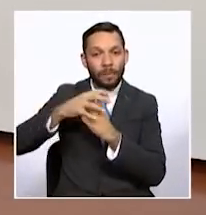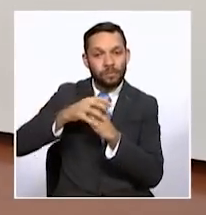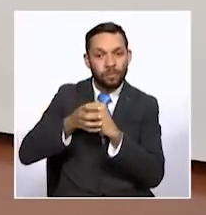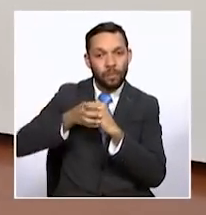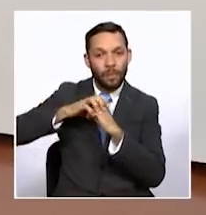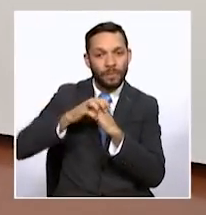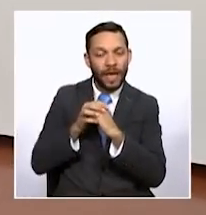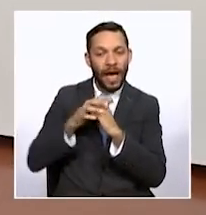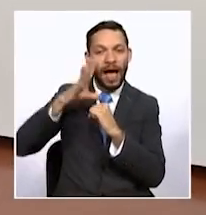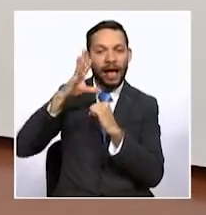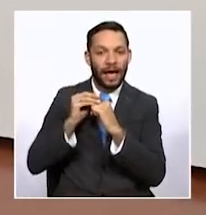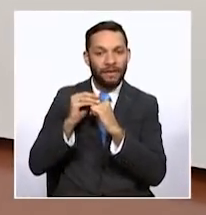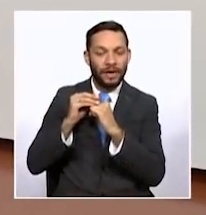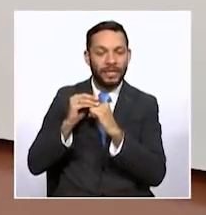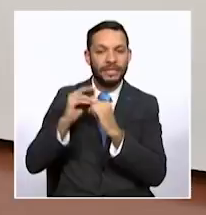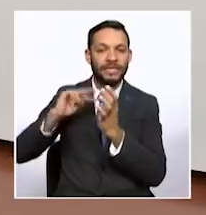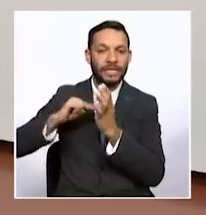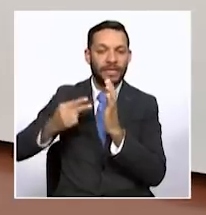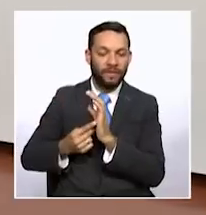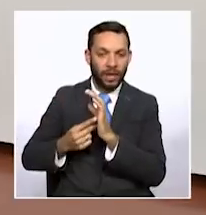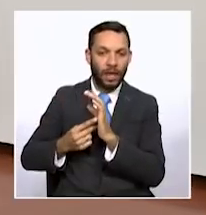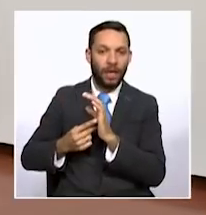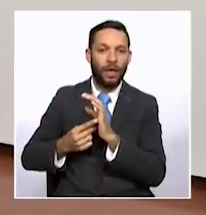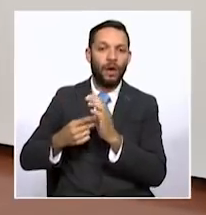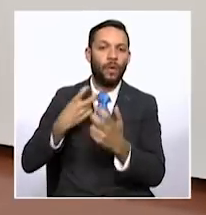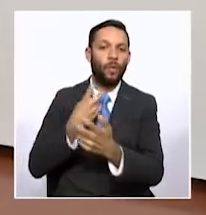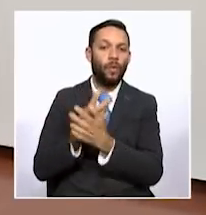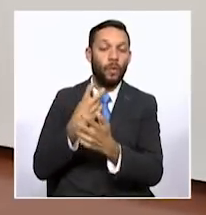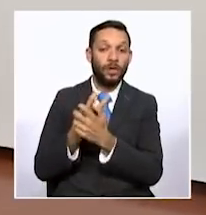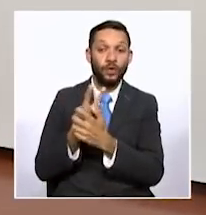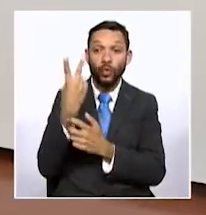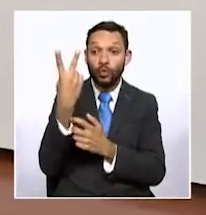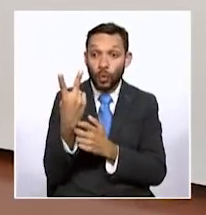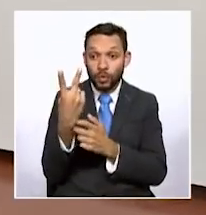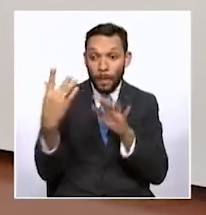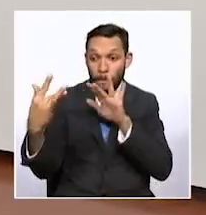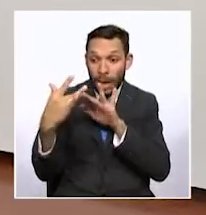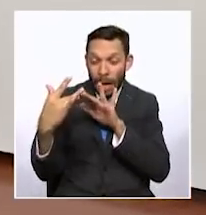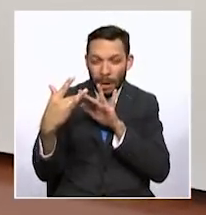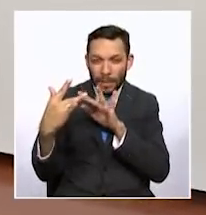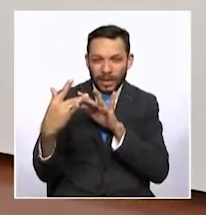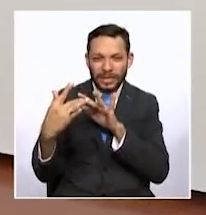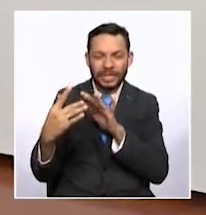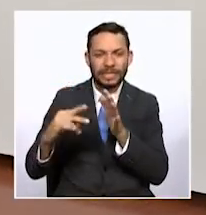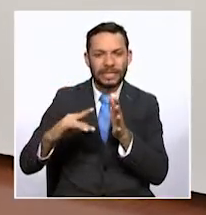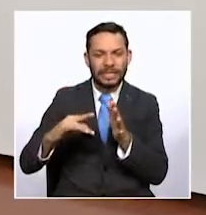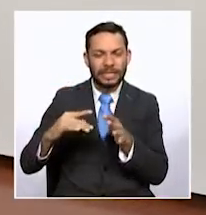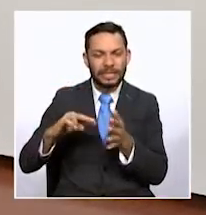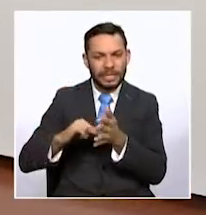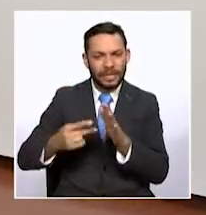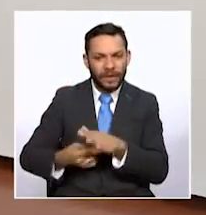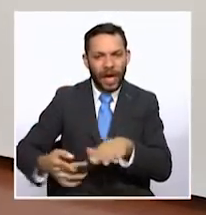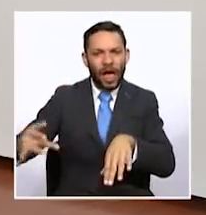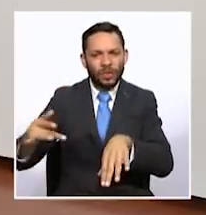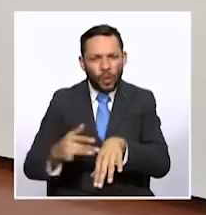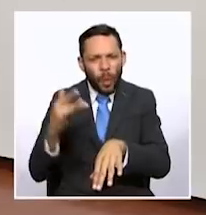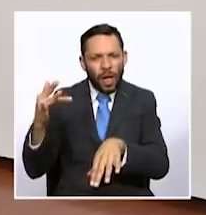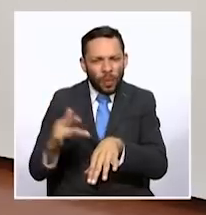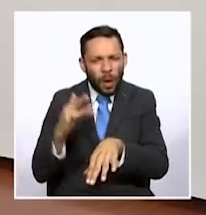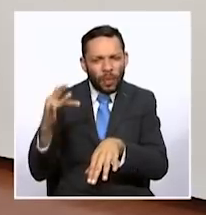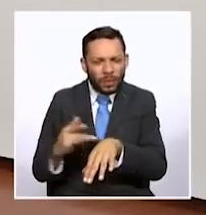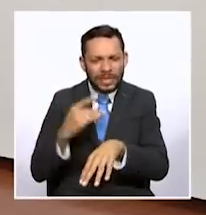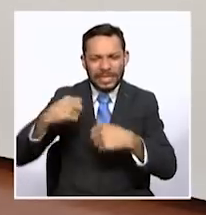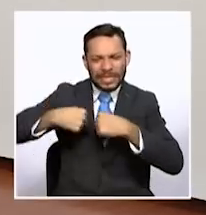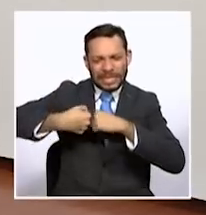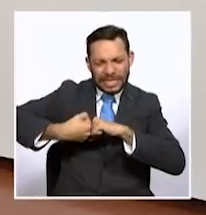articulares se genera un adelgazamiento del cartílago, y por consiguiente con el paso del tiempo ese desgaste se empieza a volver artrosis, porque se empieza a